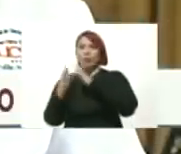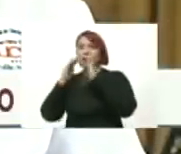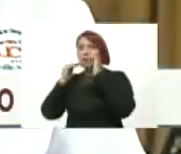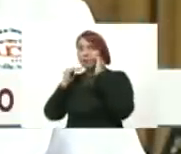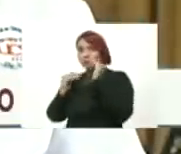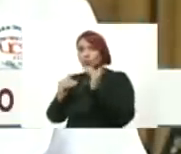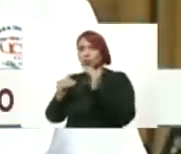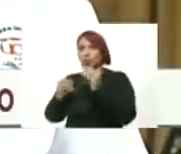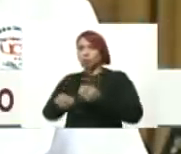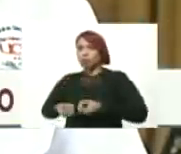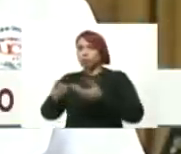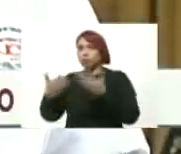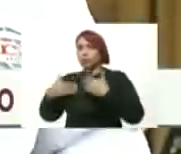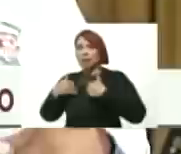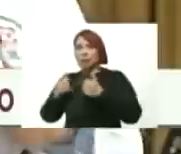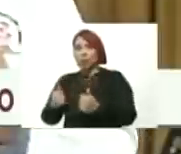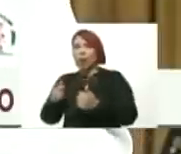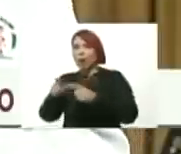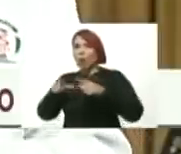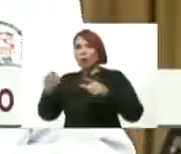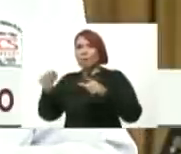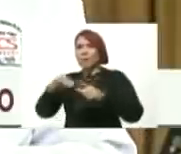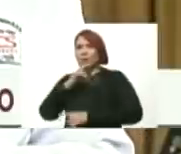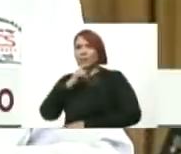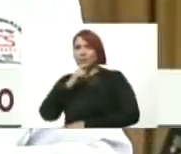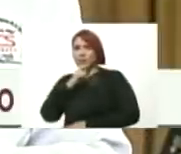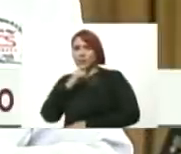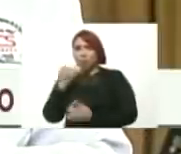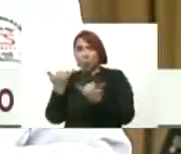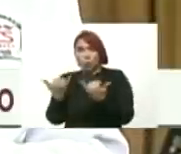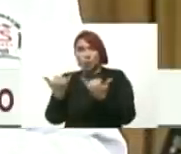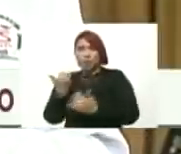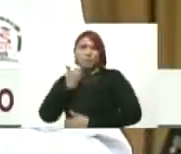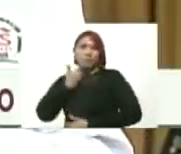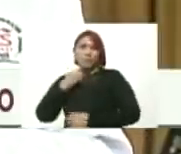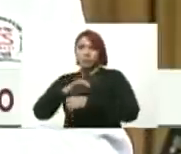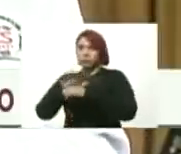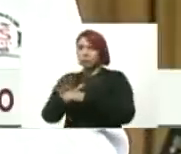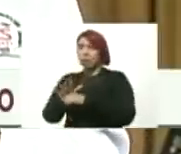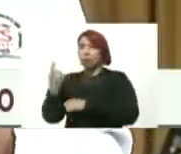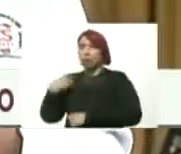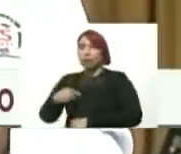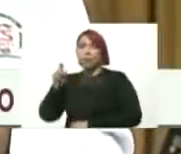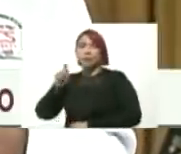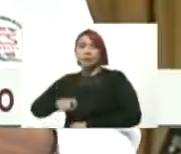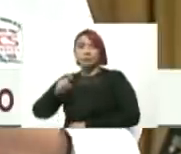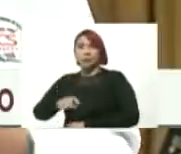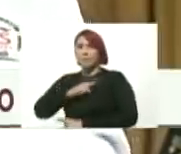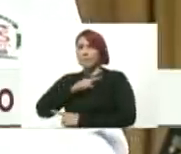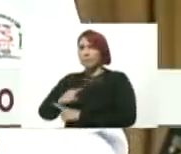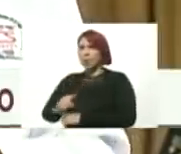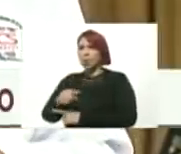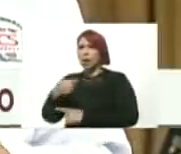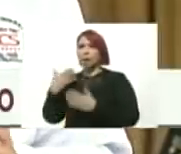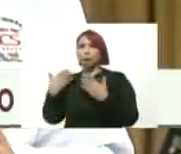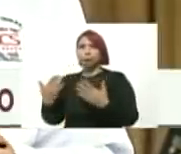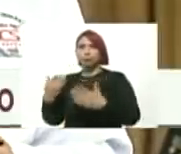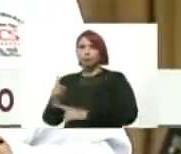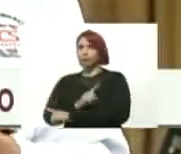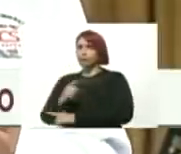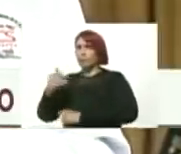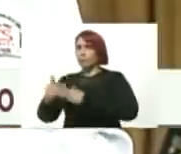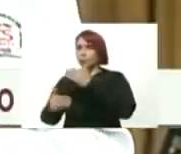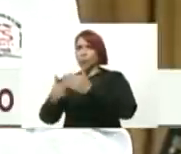sitios más remotos nosotros casualmente con la pandemia tuvimos la necesidad y la obligación de acelerar este